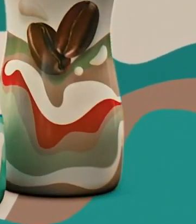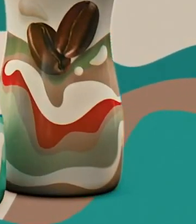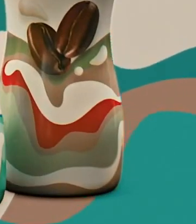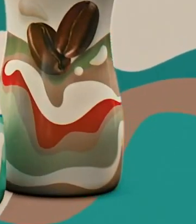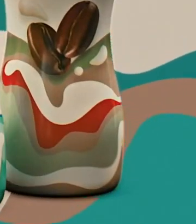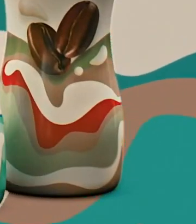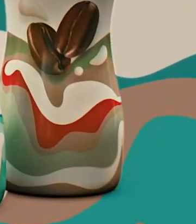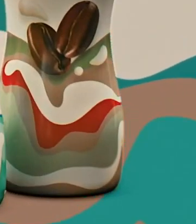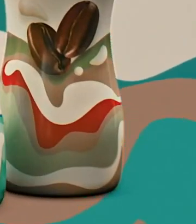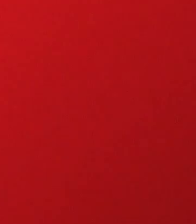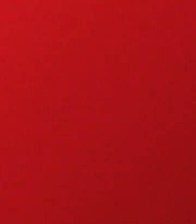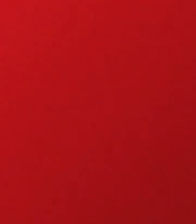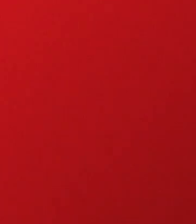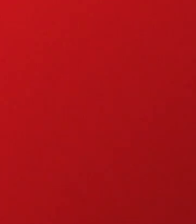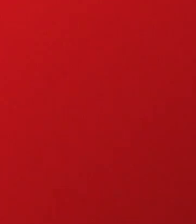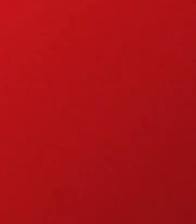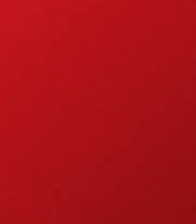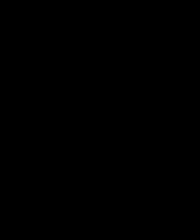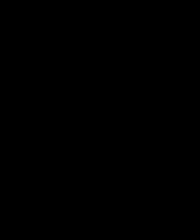placer que no se deja definir.